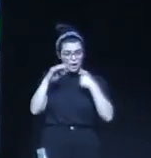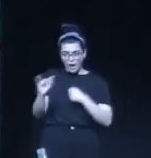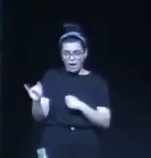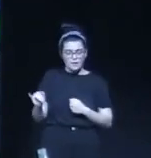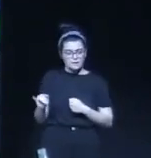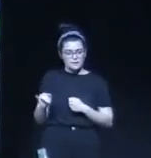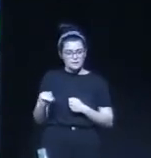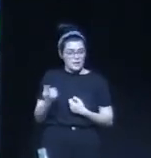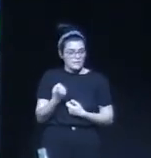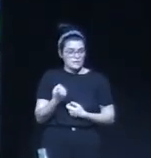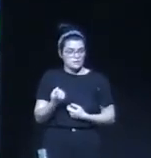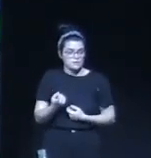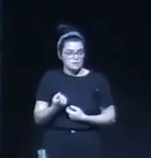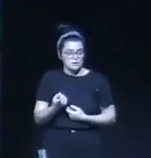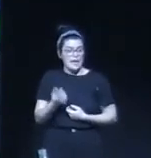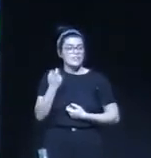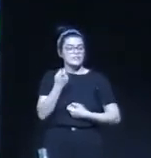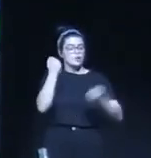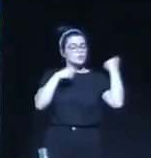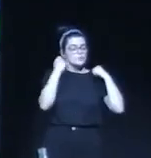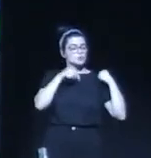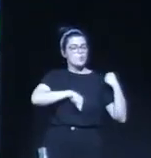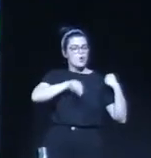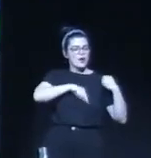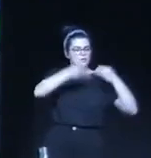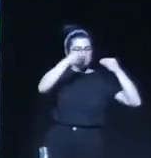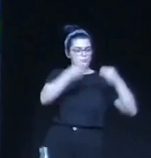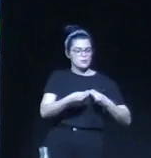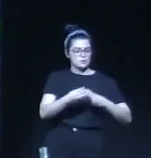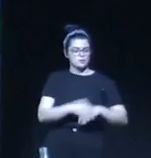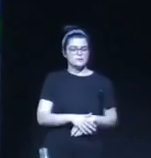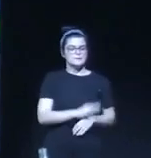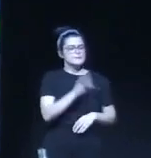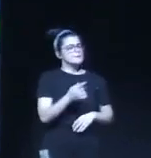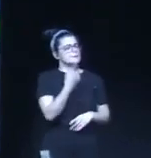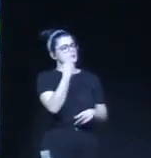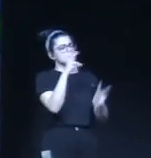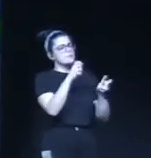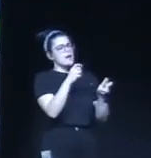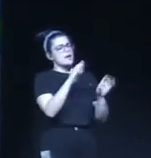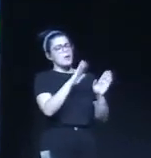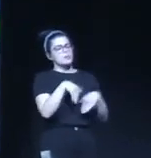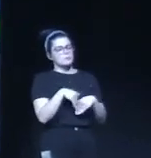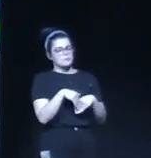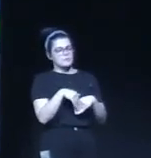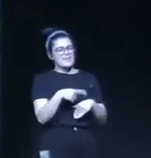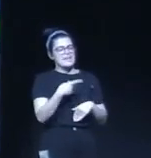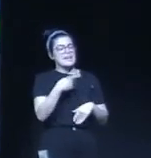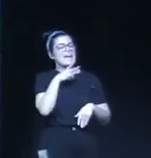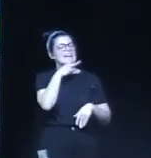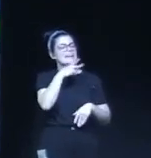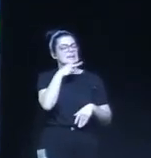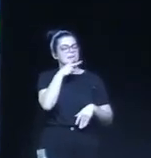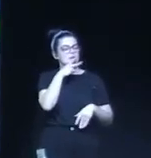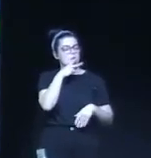que hacer comportamientos morales buenos, claro. Hay una cuestión que quiero que abordemos, que es el greenwashing. No sé si sabéis lo que